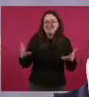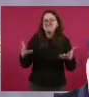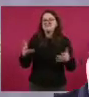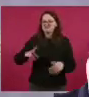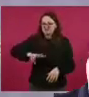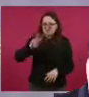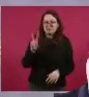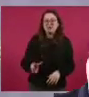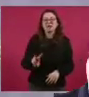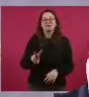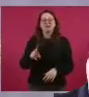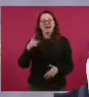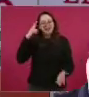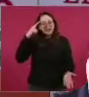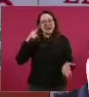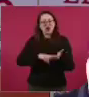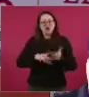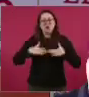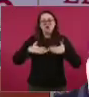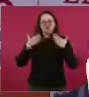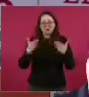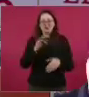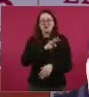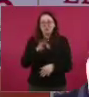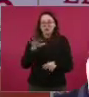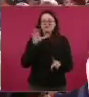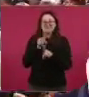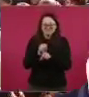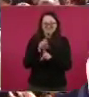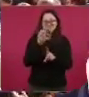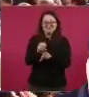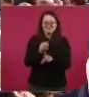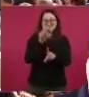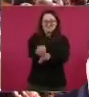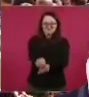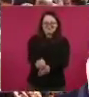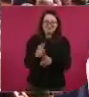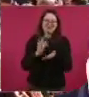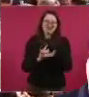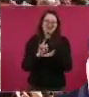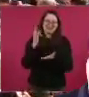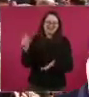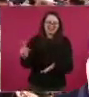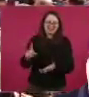creyendo, lograremos más y más y más. Gracias.